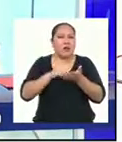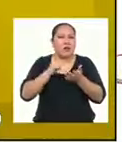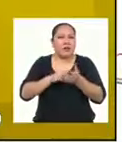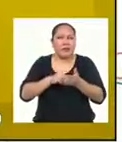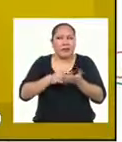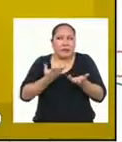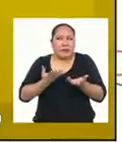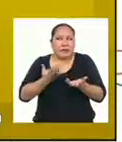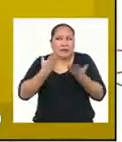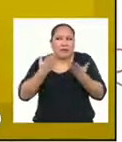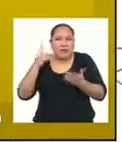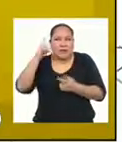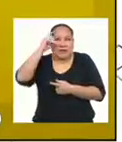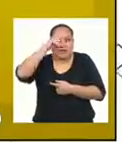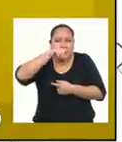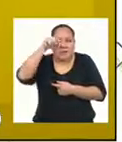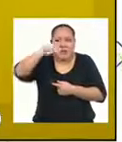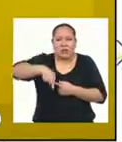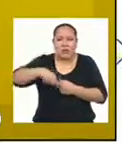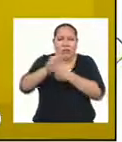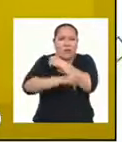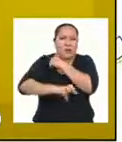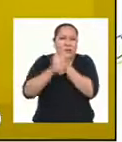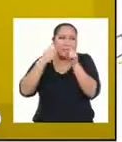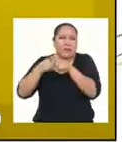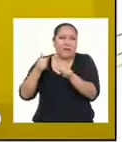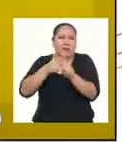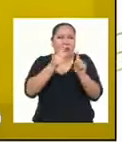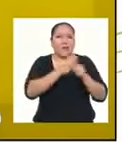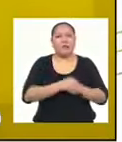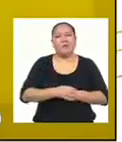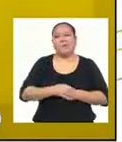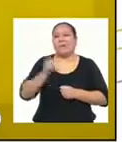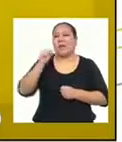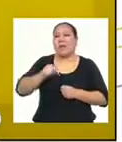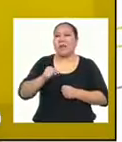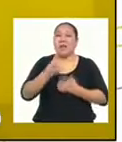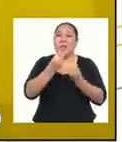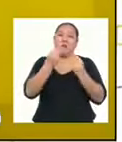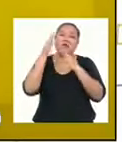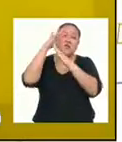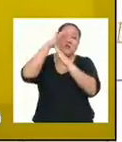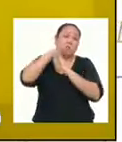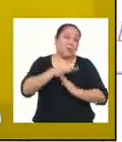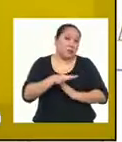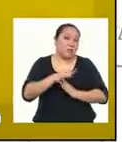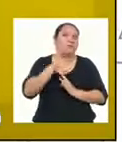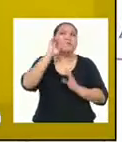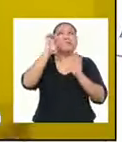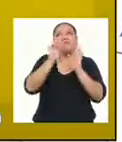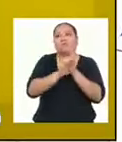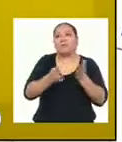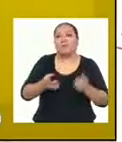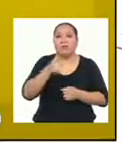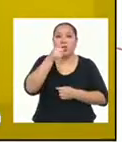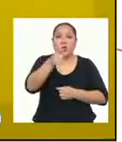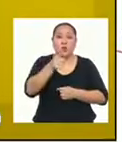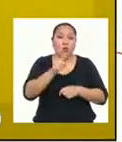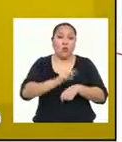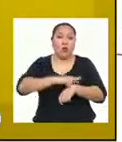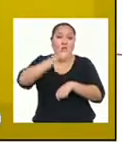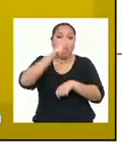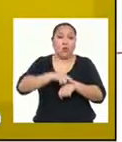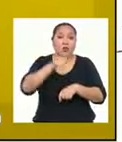tan diverso? La principal dificultad en un país tan diverso es la discriminación. Por ejemplo, que si tú eres de una